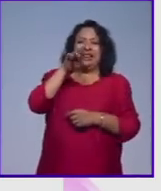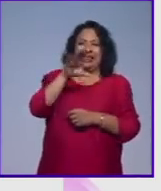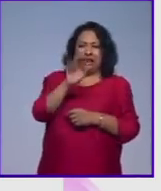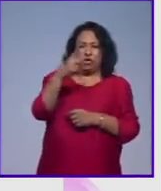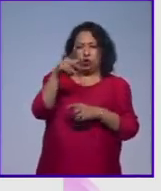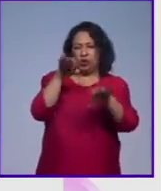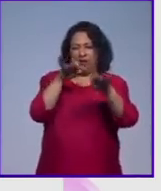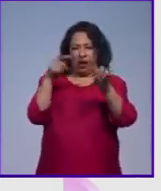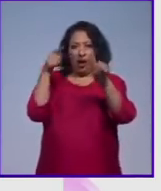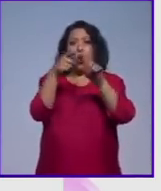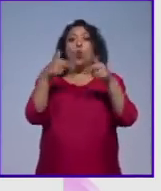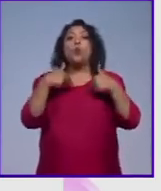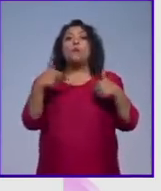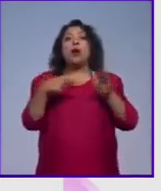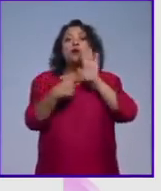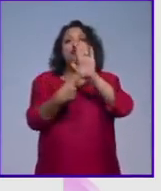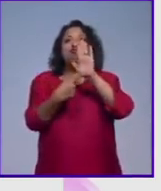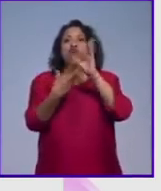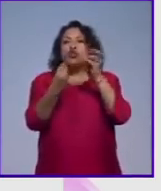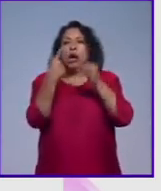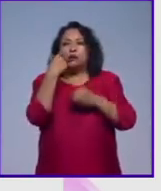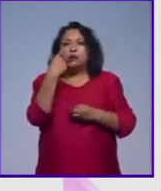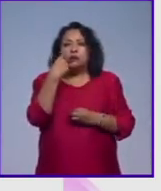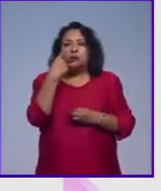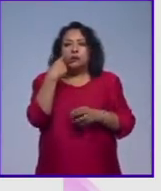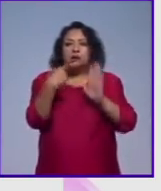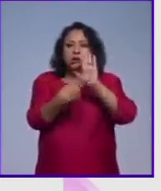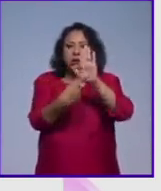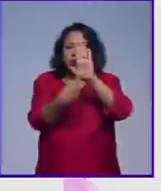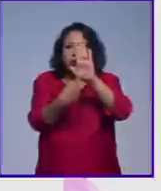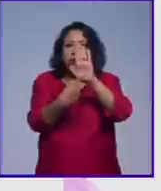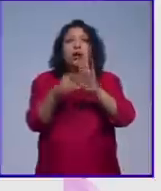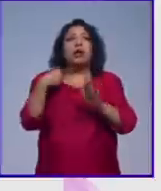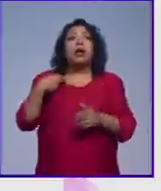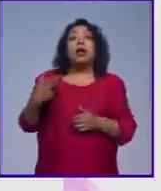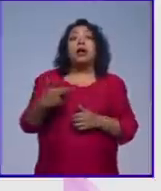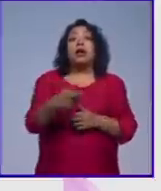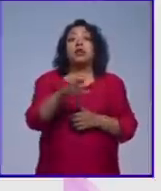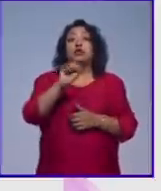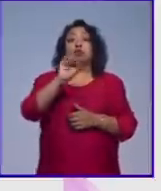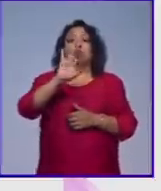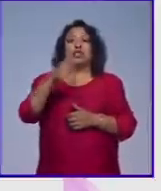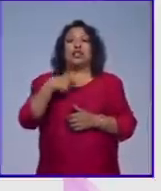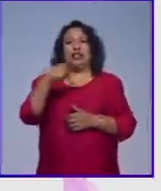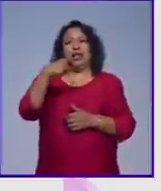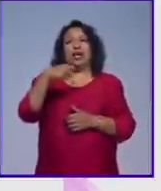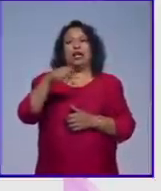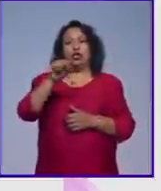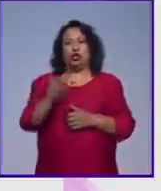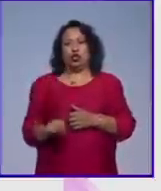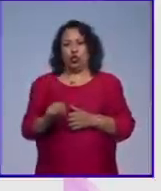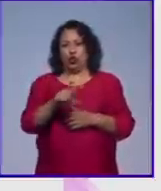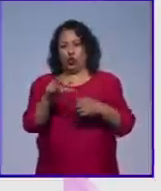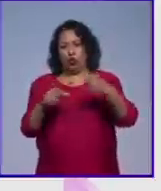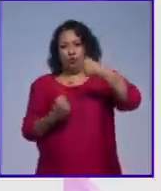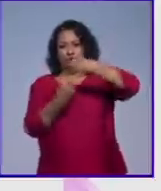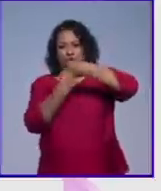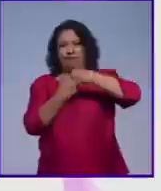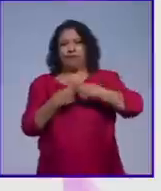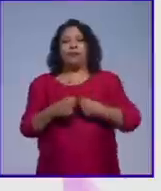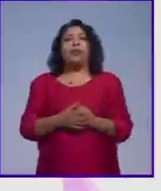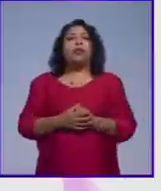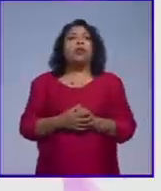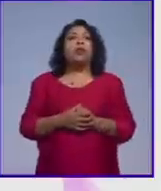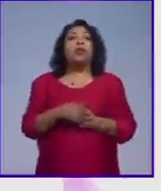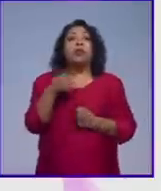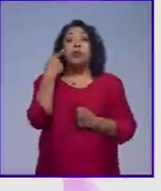es la presencia humana en sus imágenes. Su labor lo llevó al río Suchiate, en la frontera sur de nuestro país. Y aquí